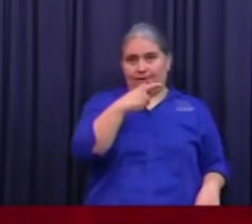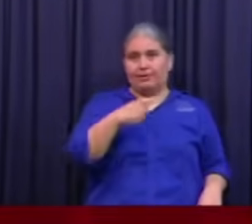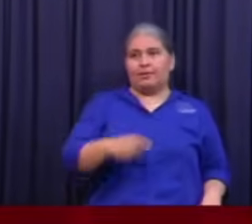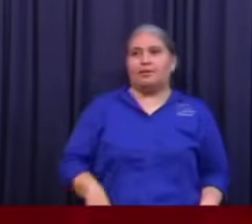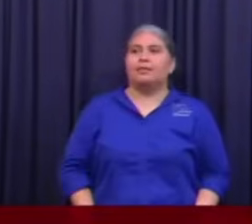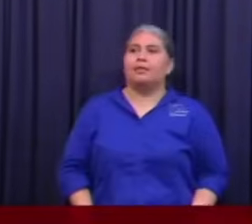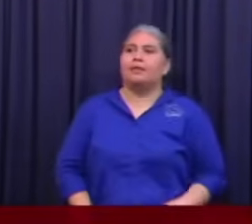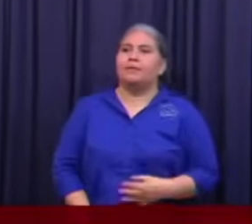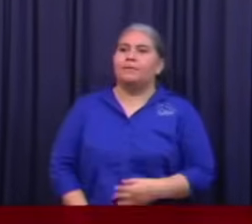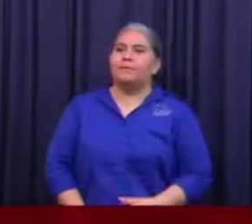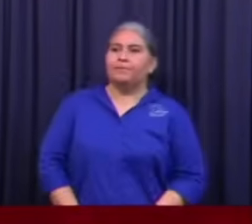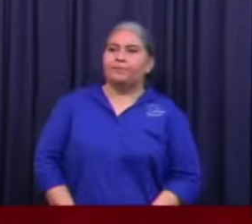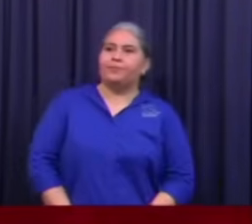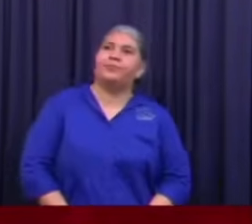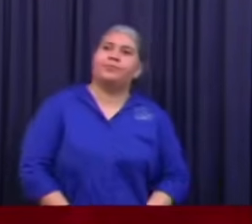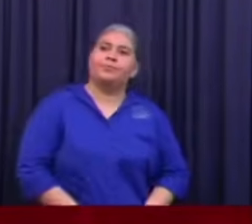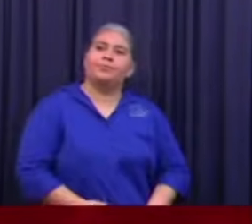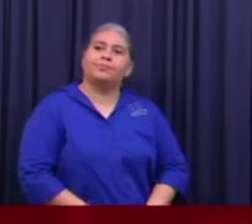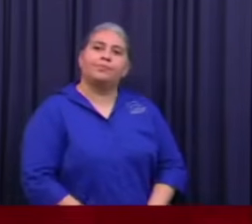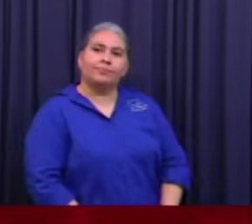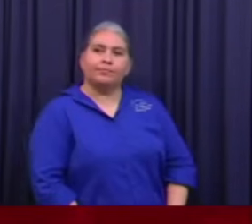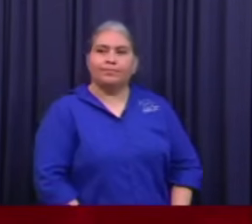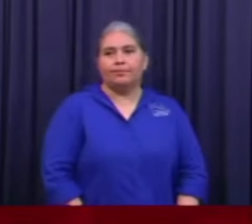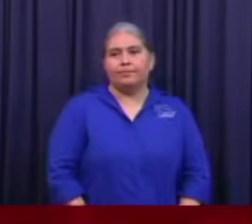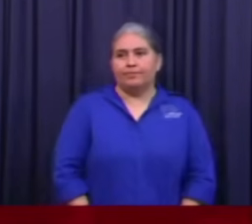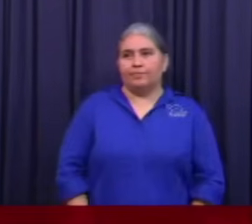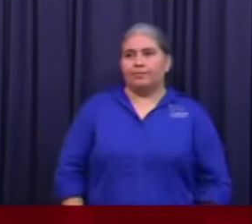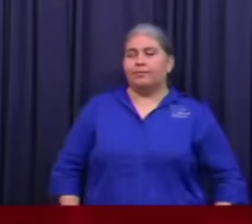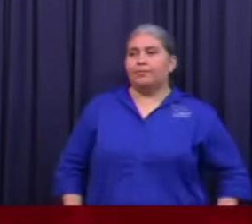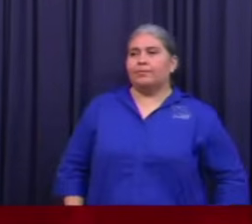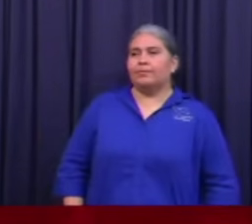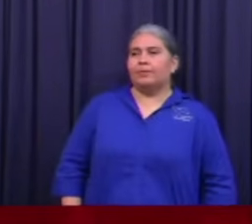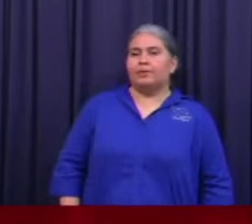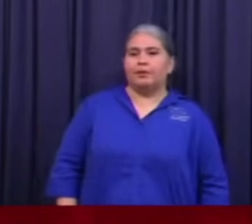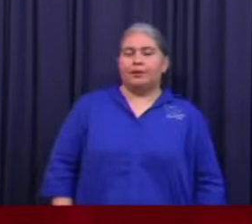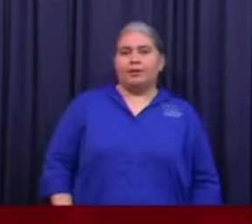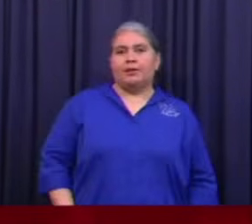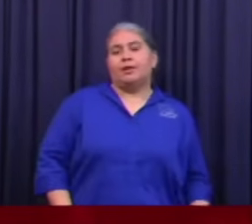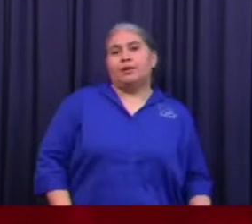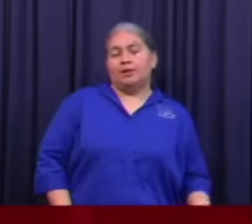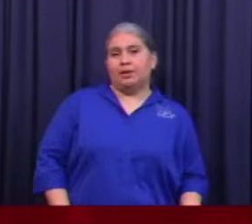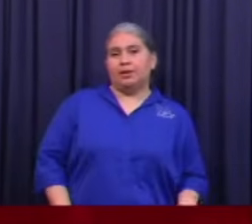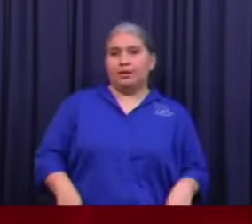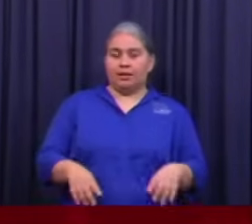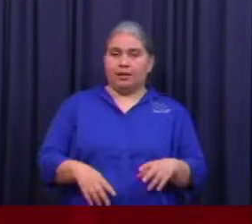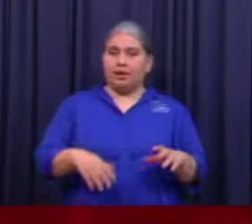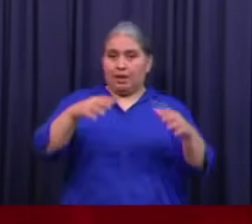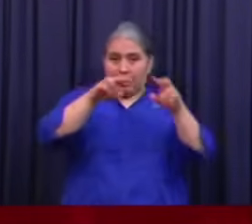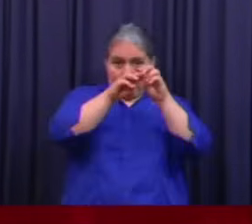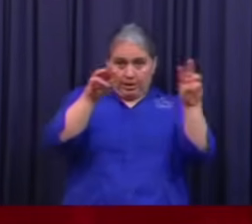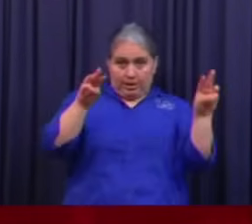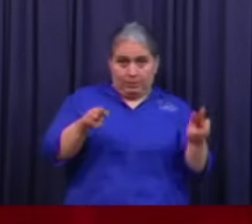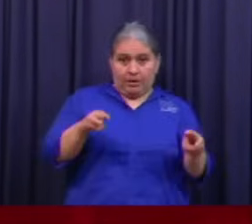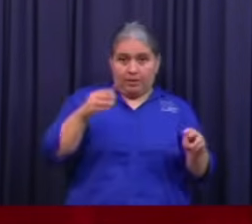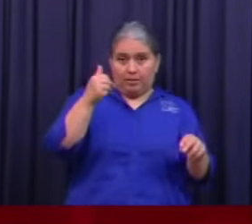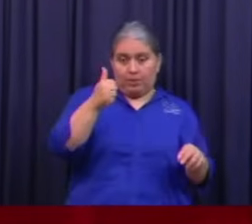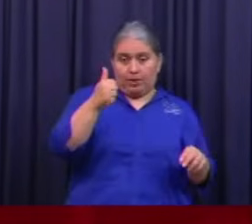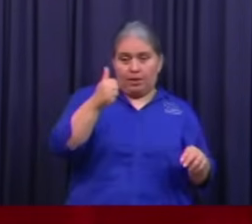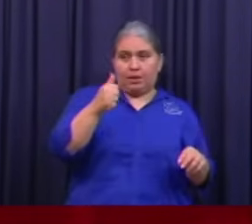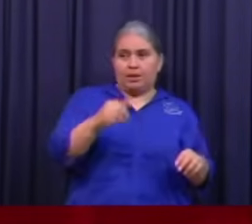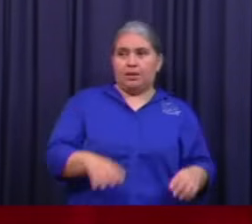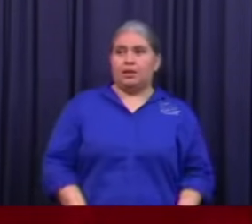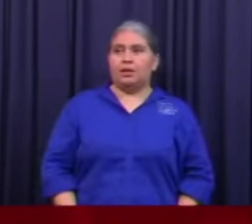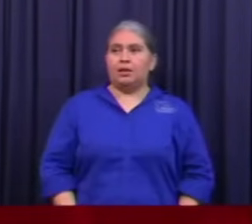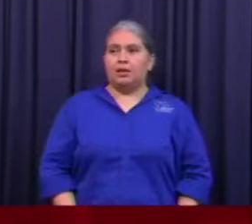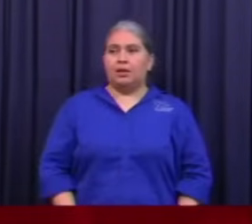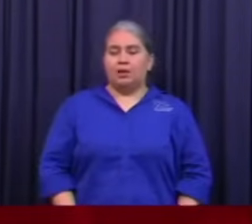David nos faltó un montón pero ahí la vamos a dejar para poder continuar eh esas son mesas Buenas tipificando